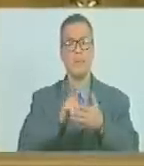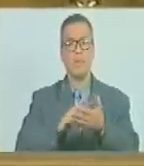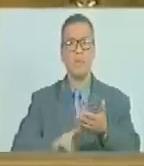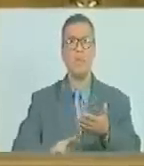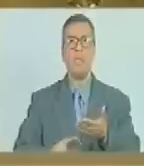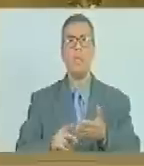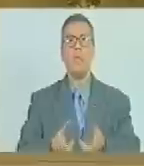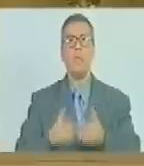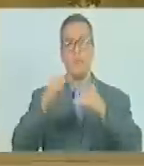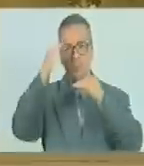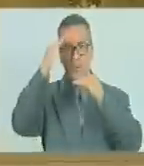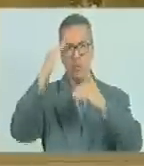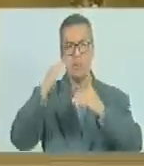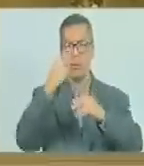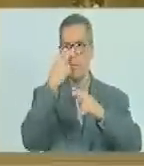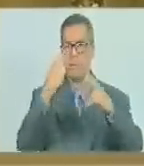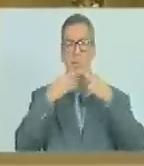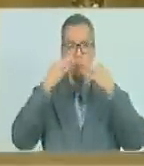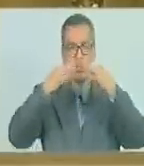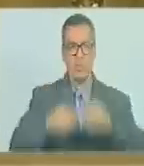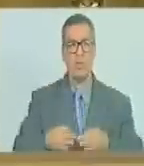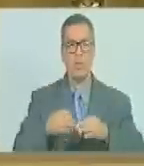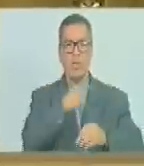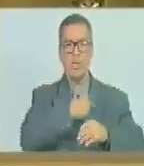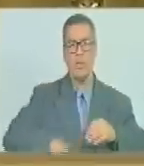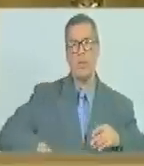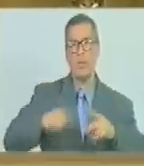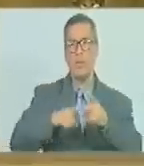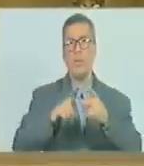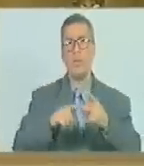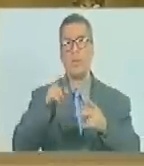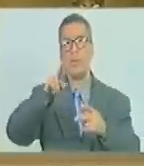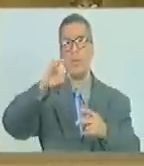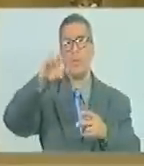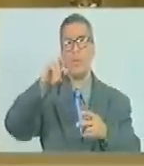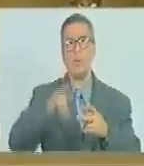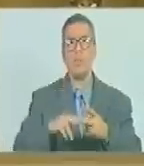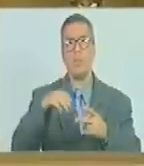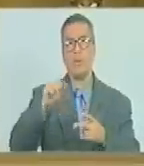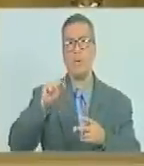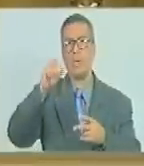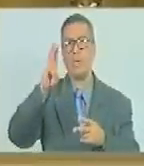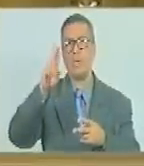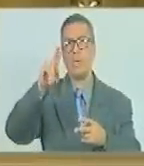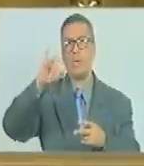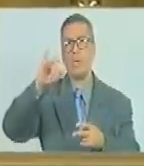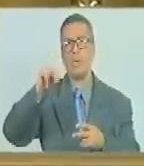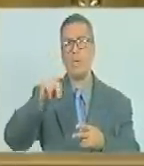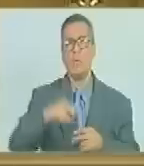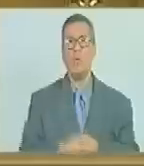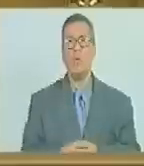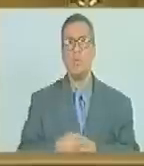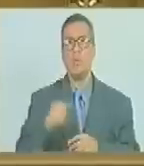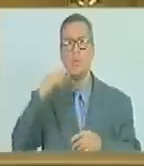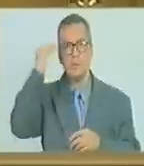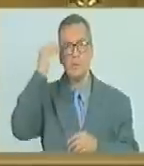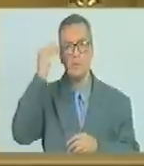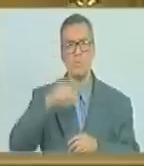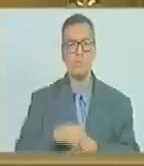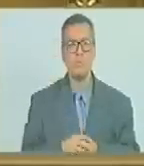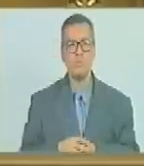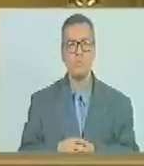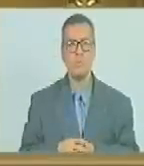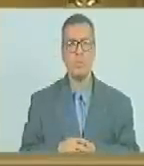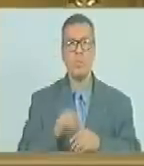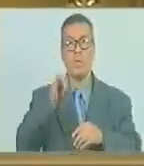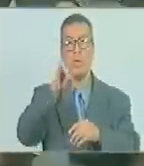Acuerdo de salutación a la visita oficial del presidente de la República Islámica de Irán, Sayed Ebrahim Raisi. Considerando